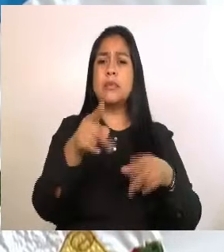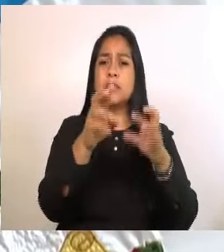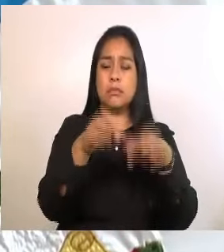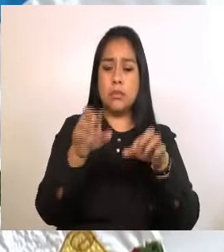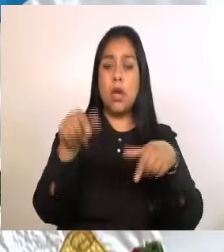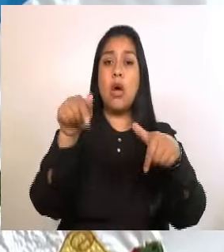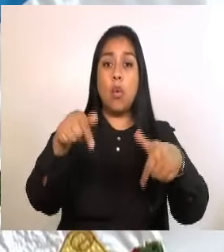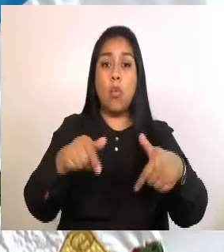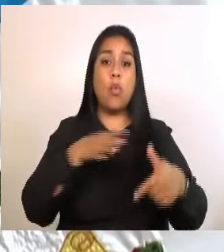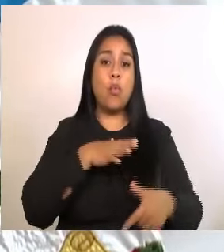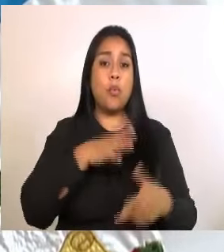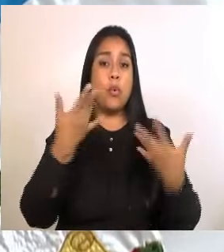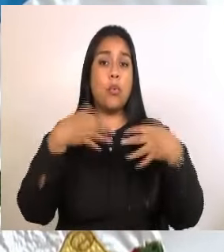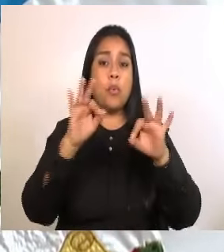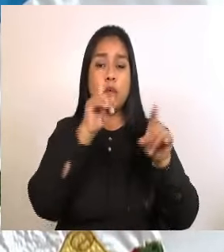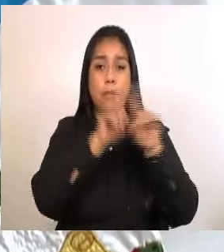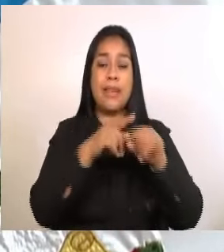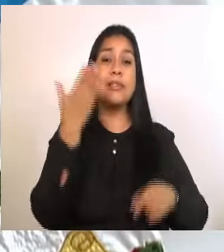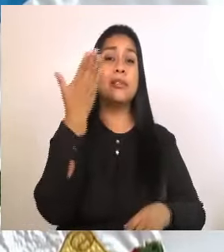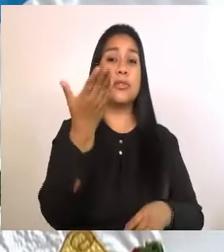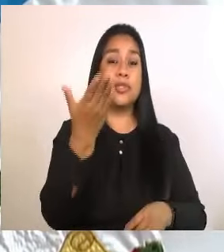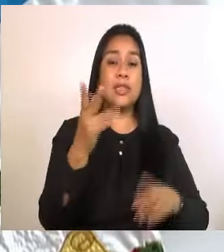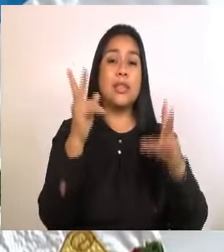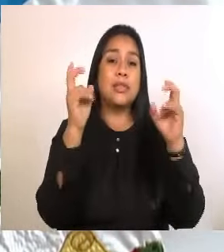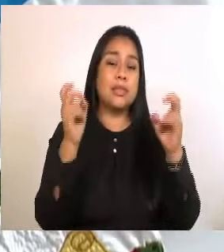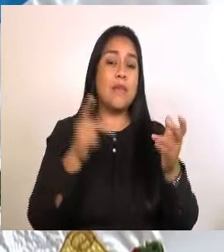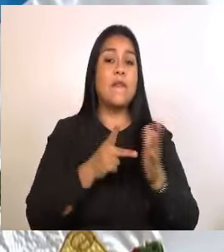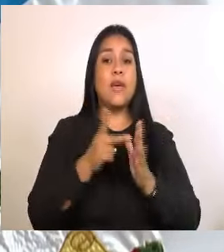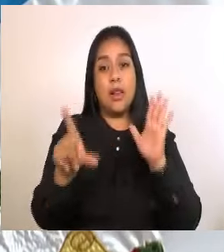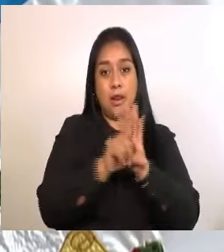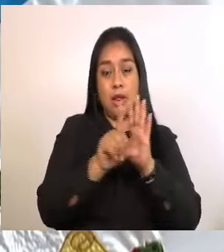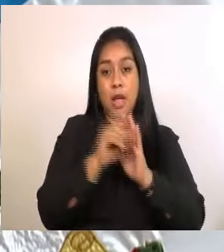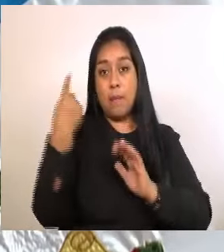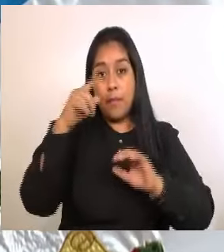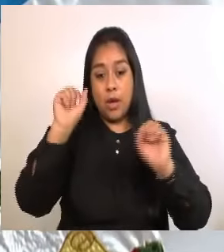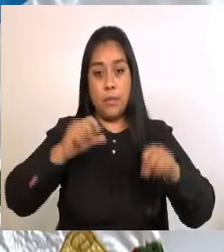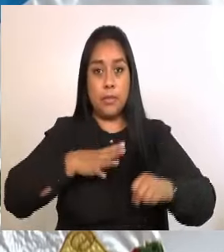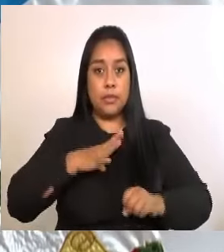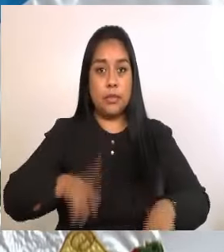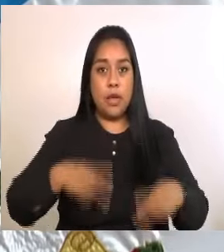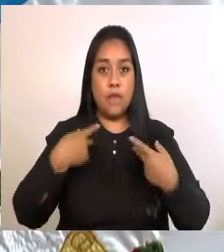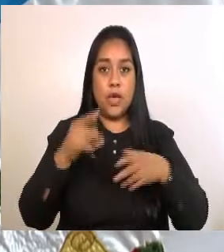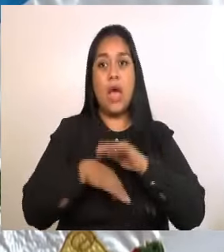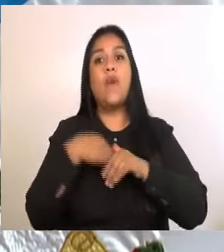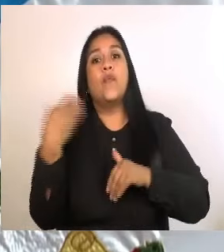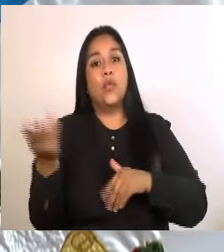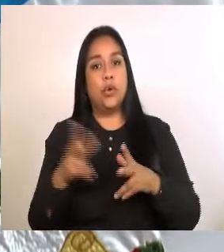la oportunidad de solicitar vías legales para reconstruir sus vidas fuera de Nicaragua,